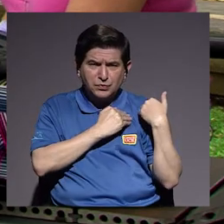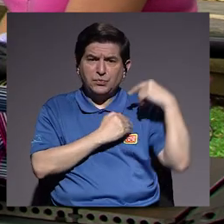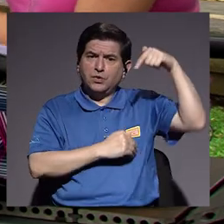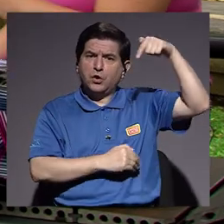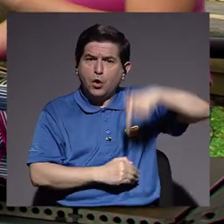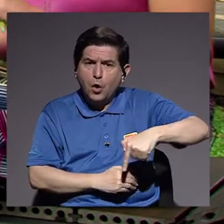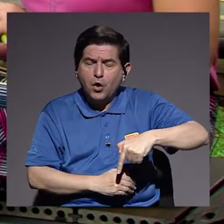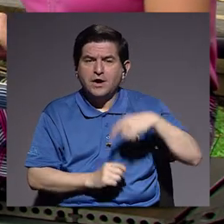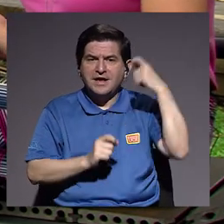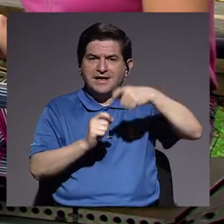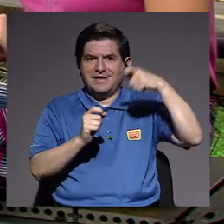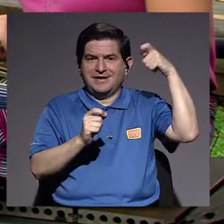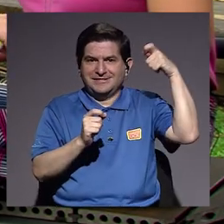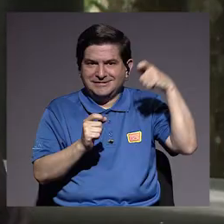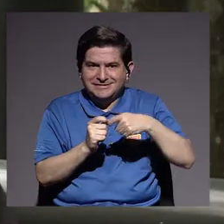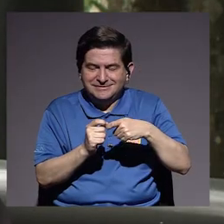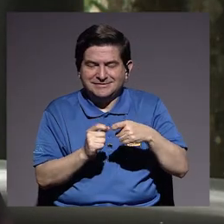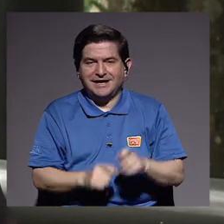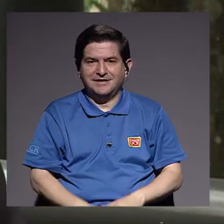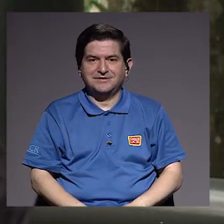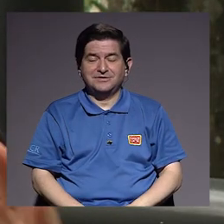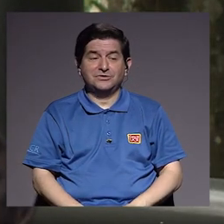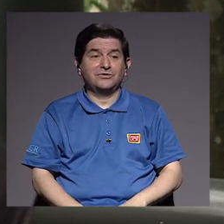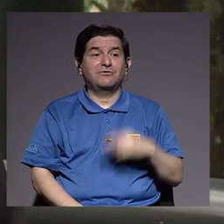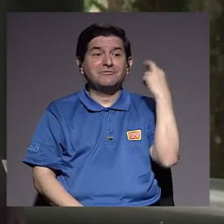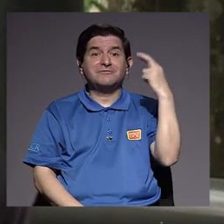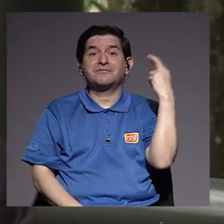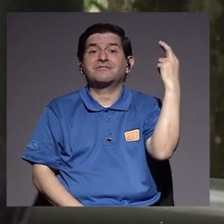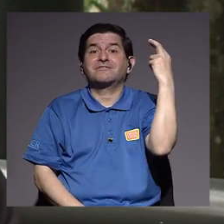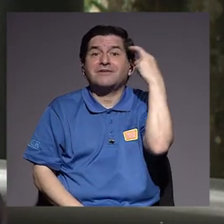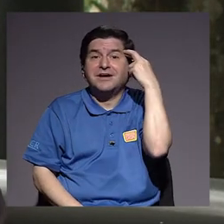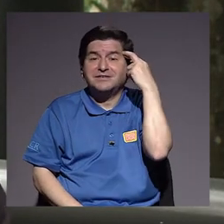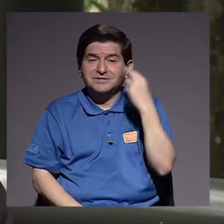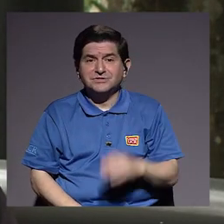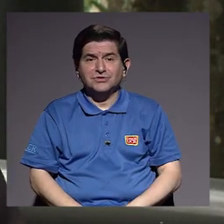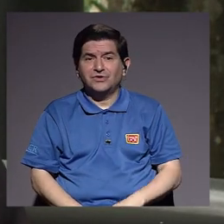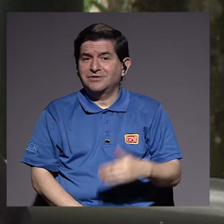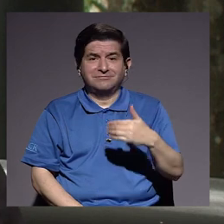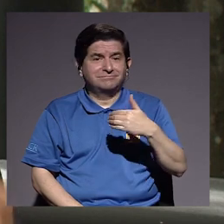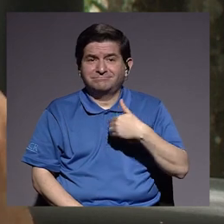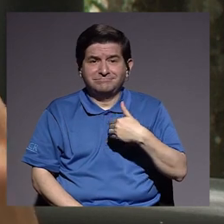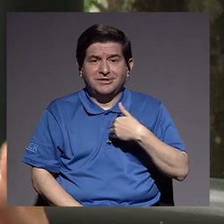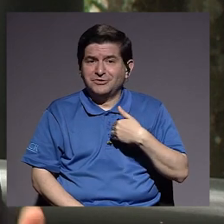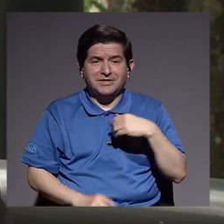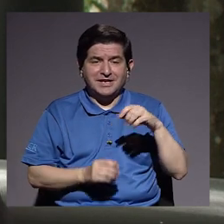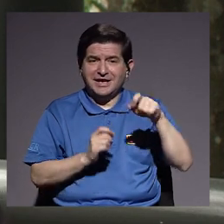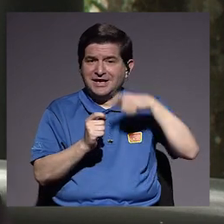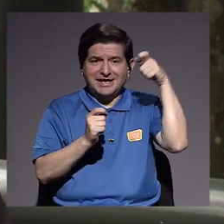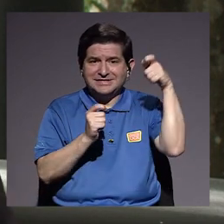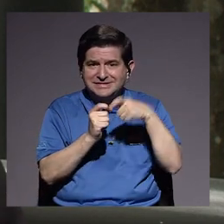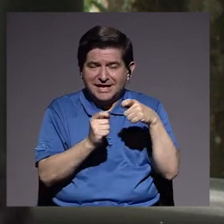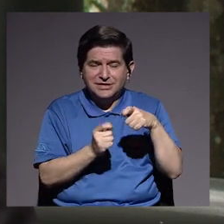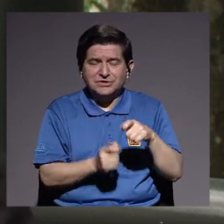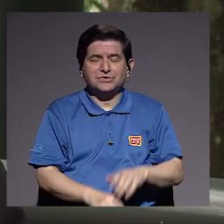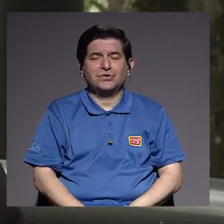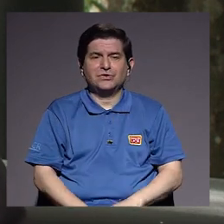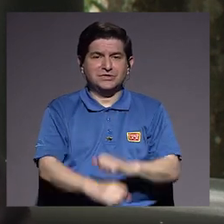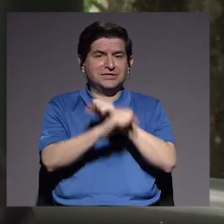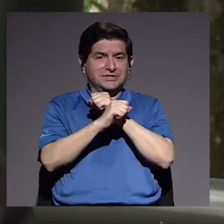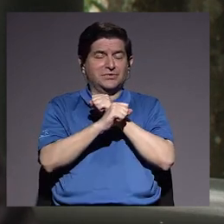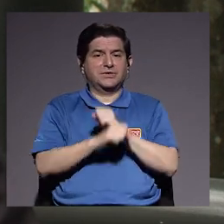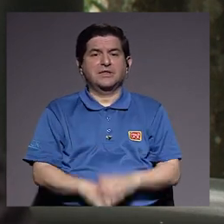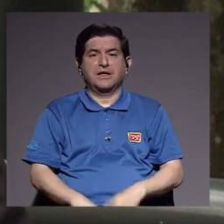hoy es básicamente justo lo que nos da lo que no tenemos. ¿Qué quiero decir eso? Certezas y seguridades. Estamos hablando sí de la caja, estamos